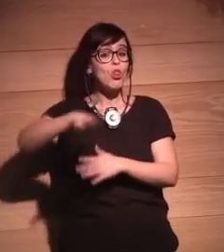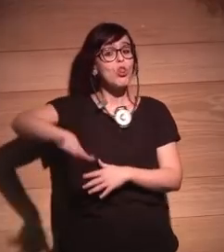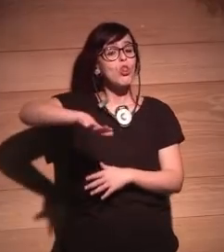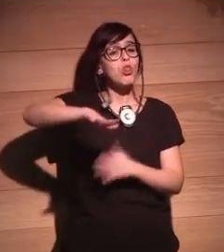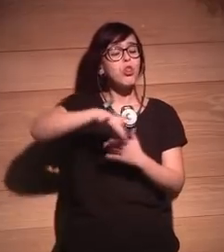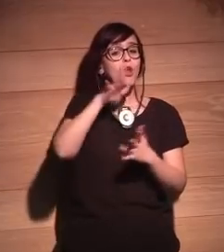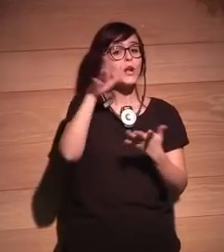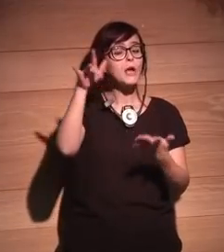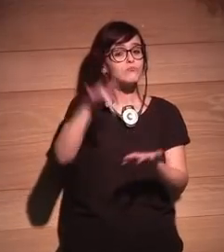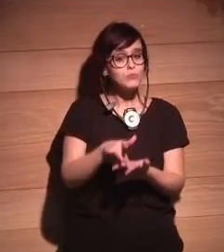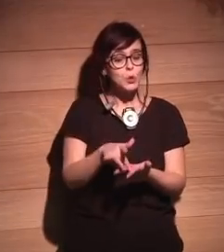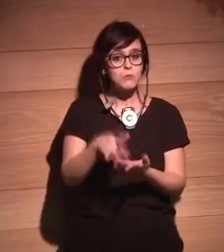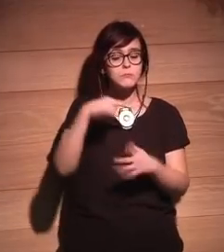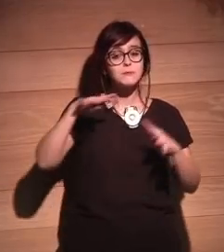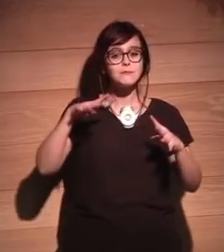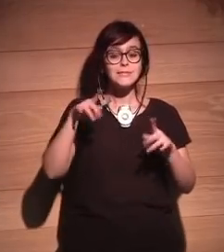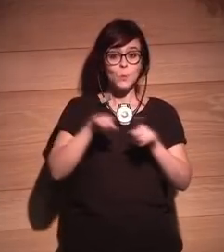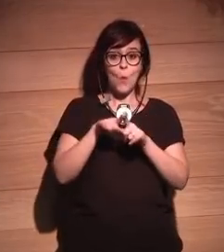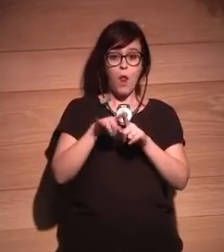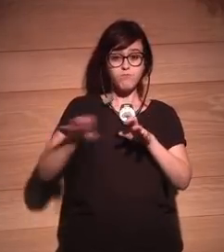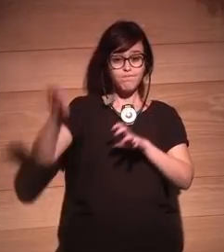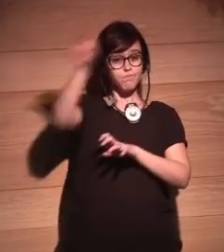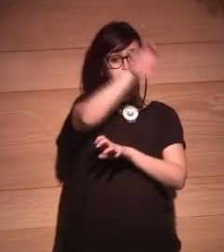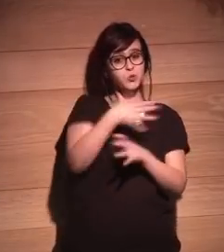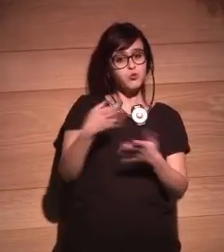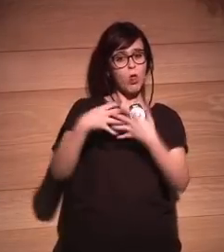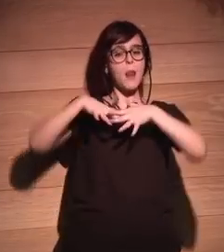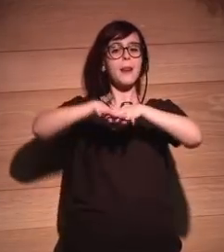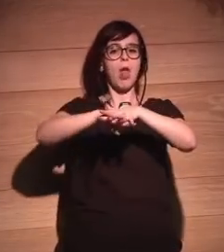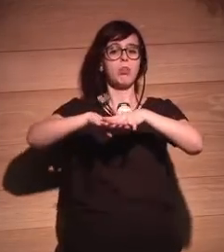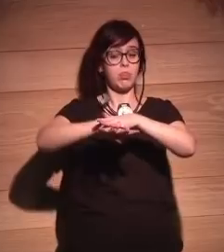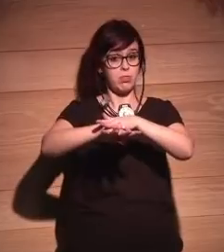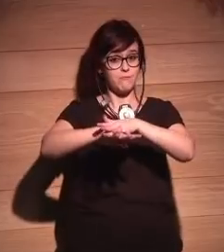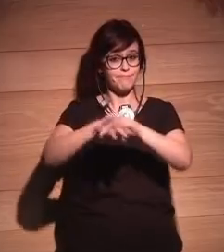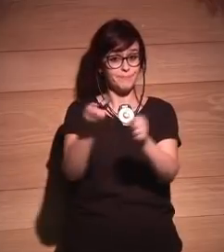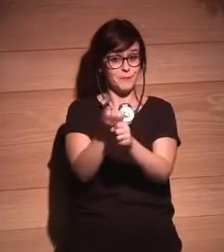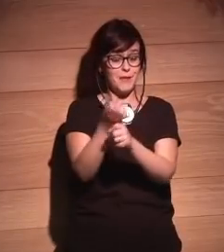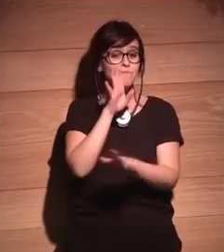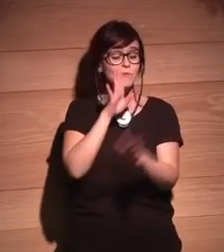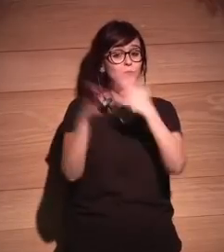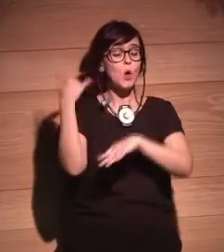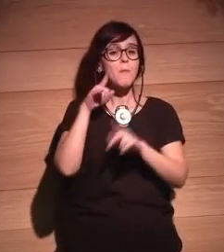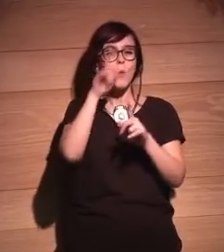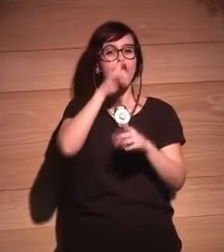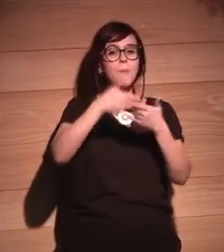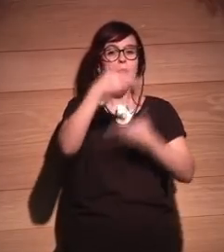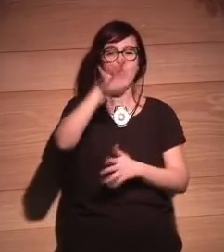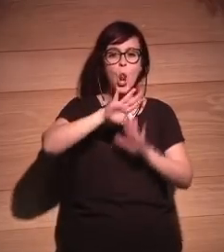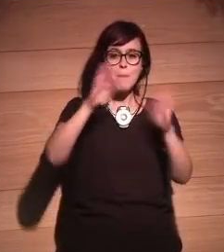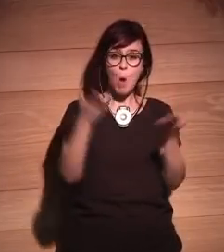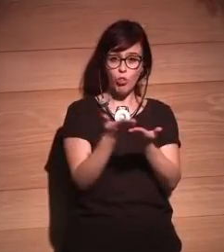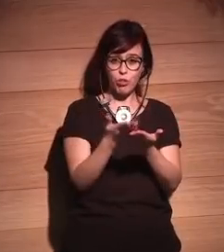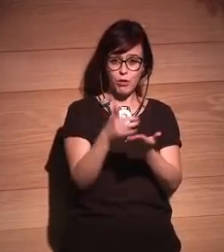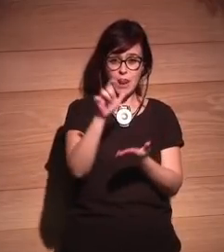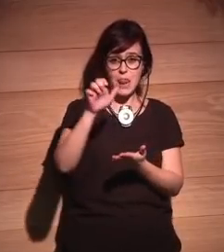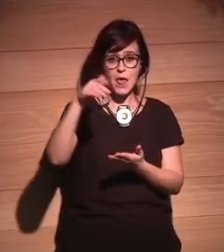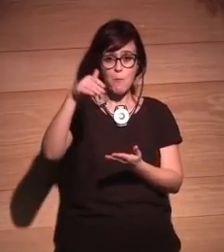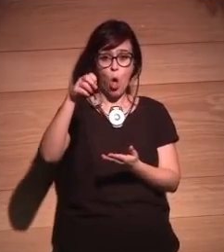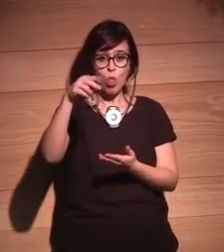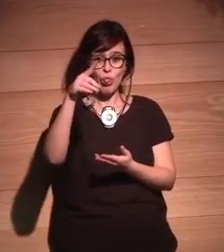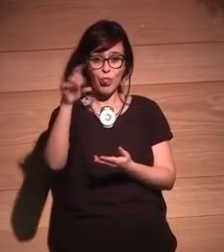Nosotros trabajamos en red, compartimos muchas cosas. Me acuerdo de cuando estaba en Le Monde, en ese momento es cuando salieron